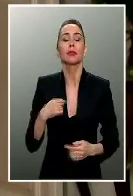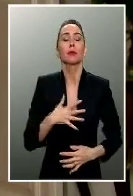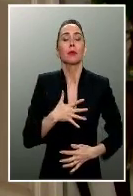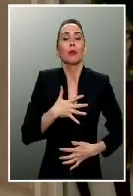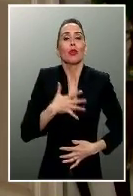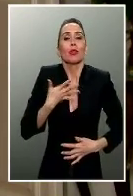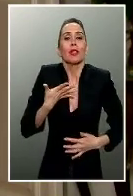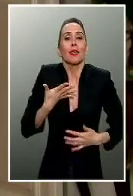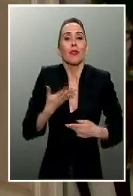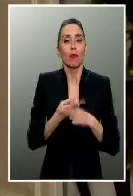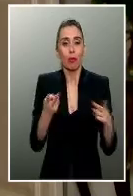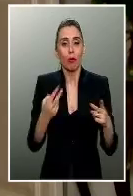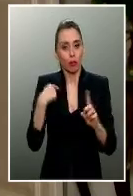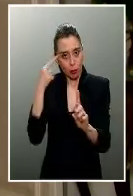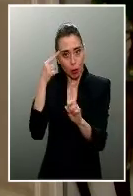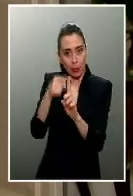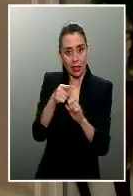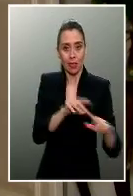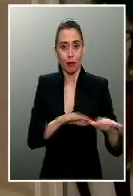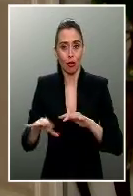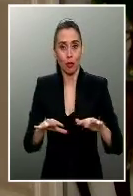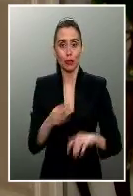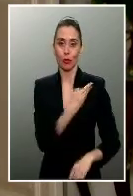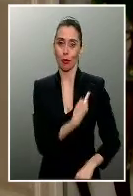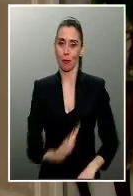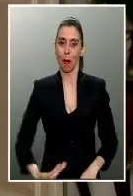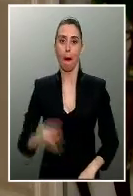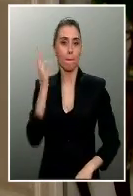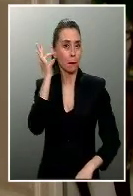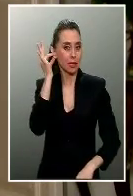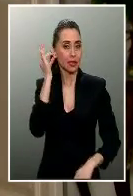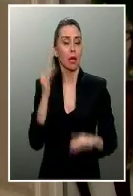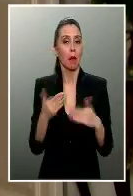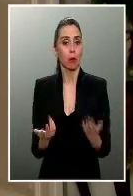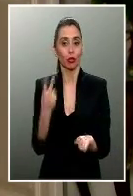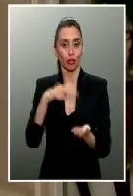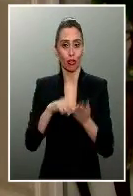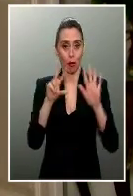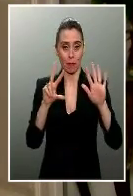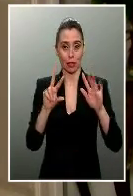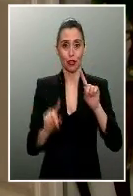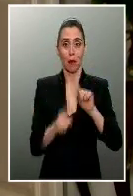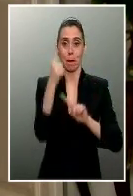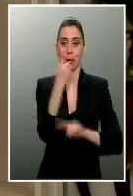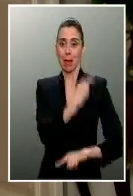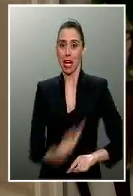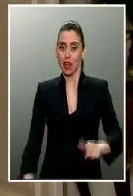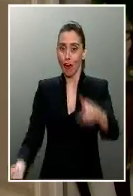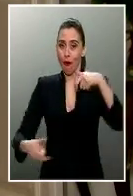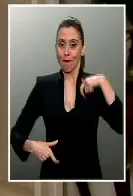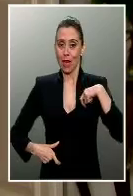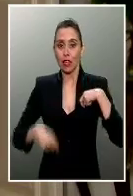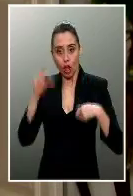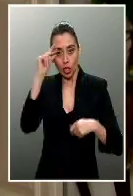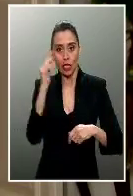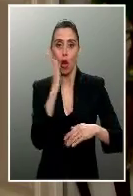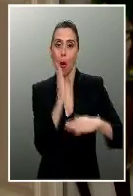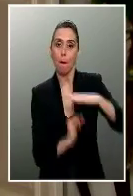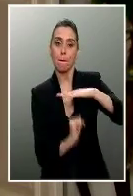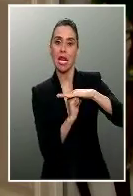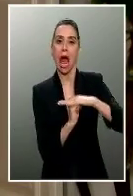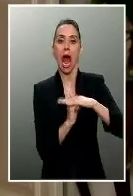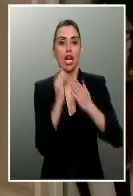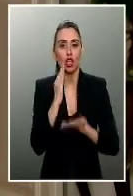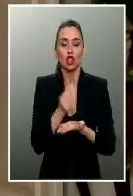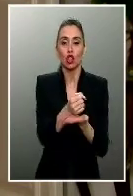pública y el centro de mi acción como presidente por eso el 2008 mi primer gobierno creamos el pilar solidario en un